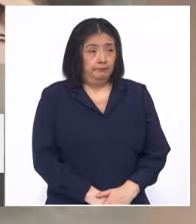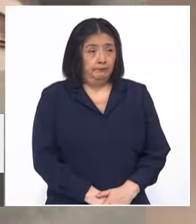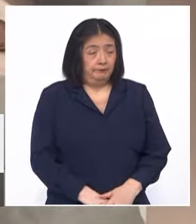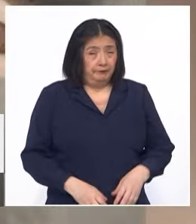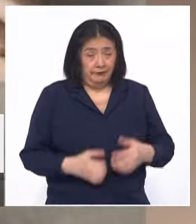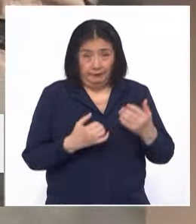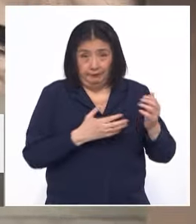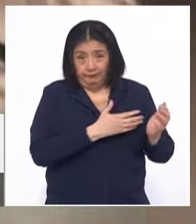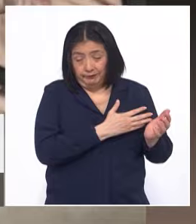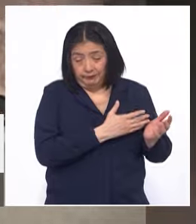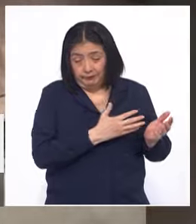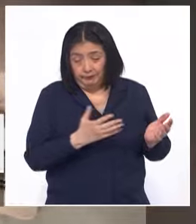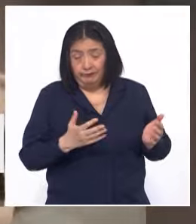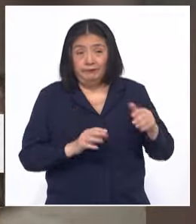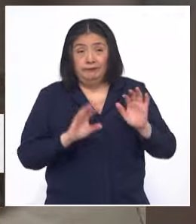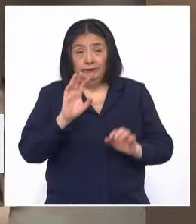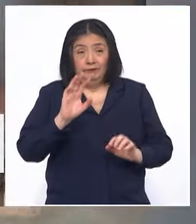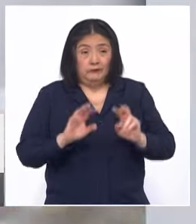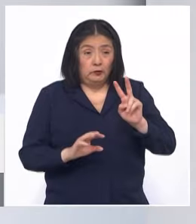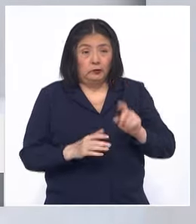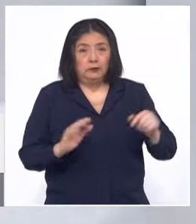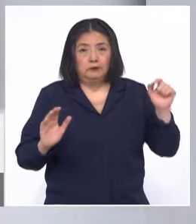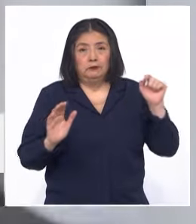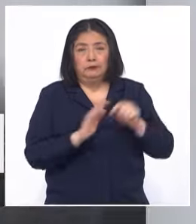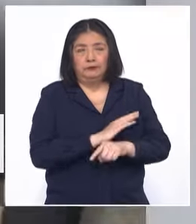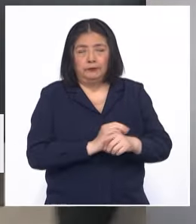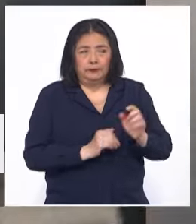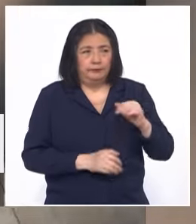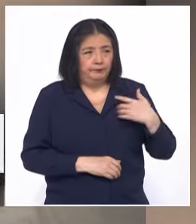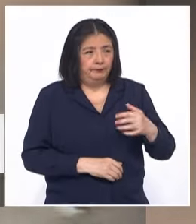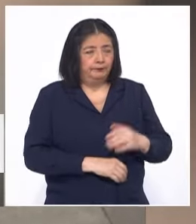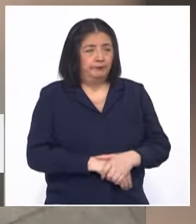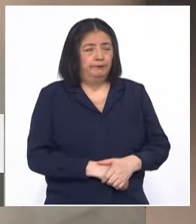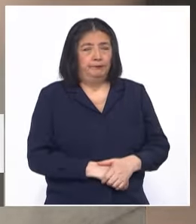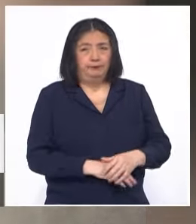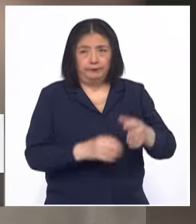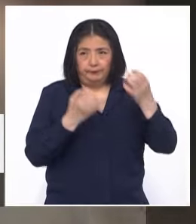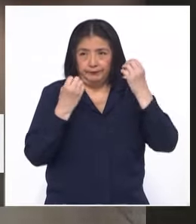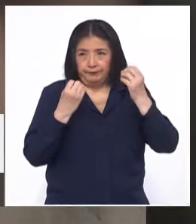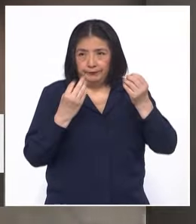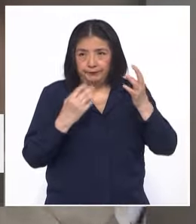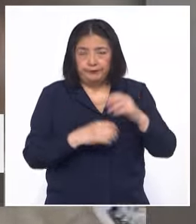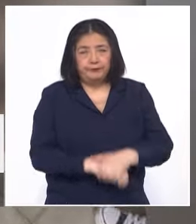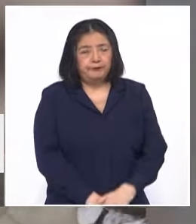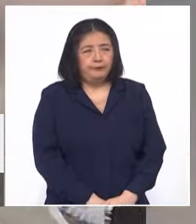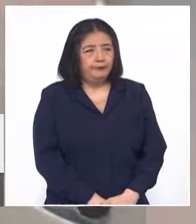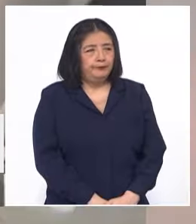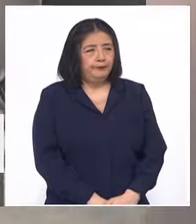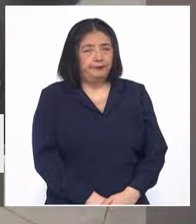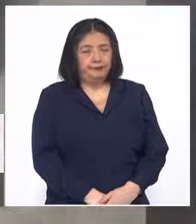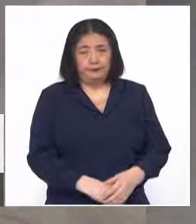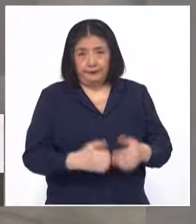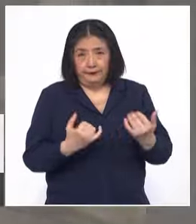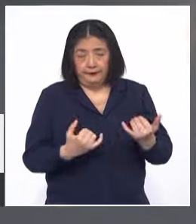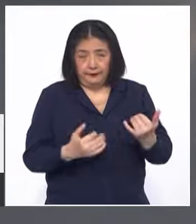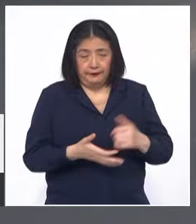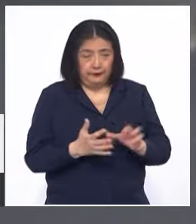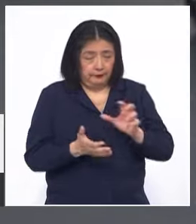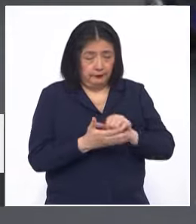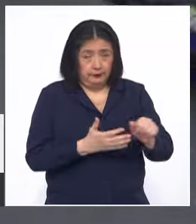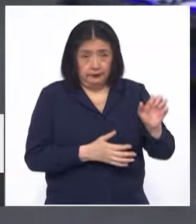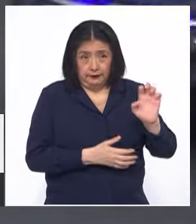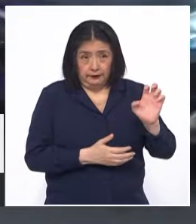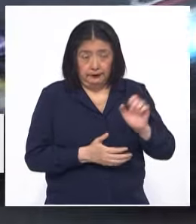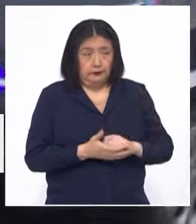actualidad hay 12 asesinatos 12 asesinatos que se han reportado en en estos momentos en el mes de